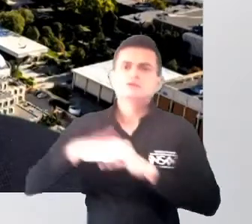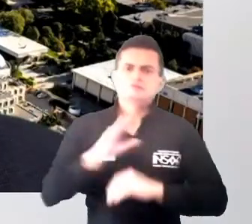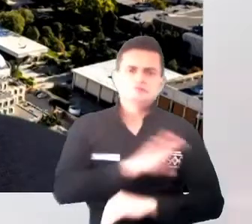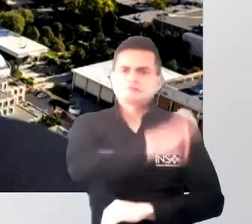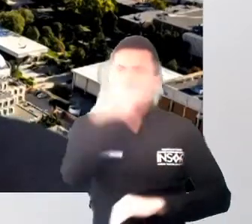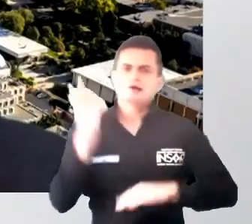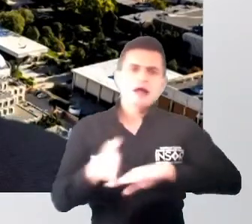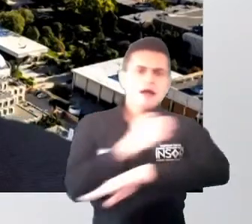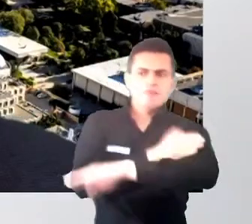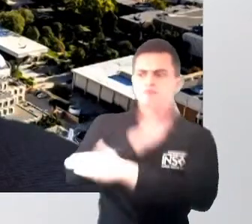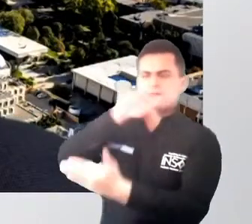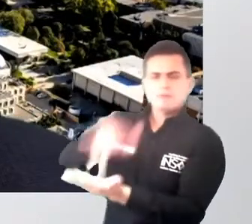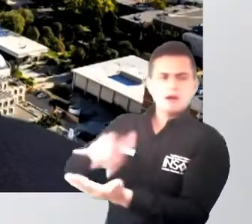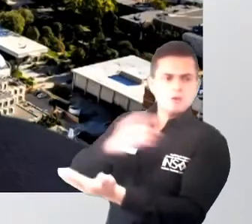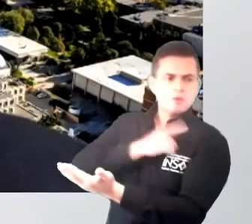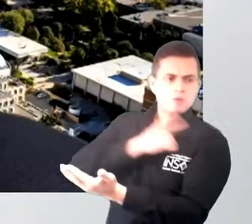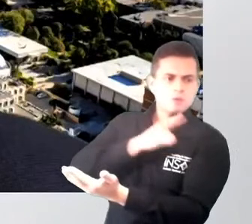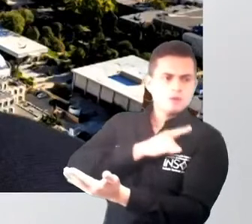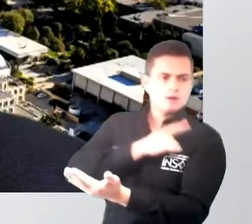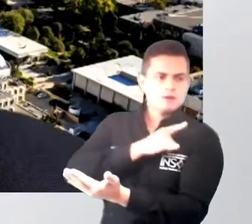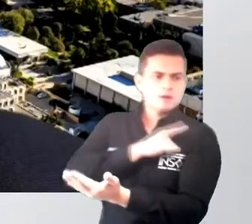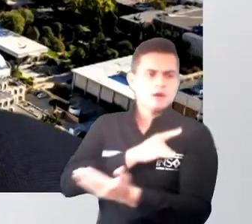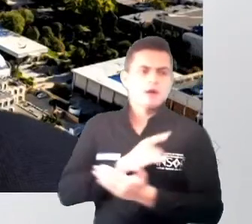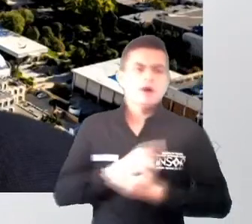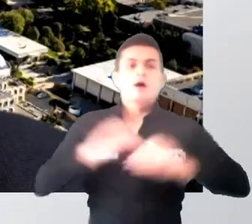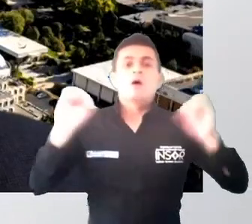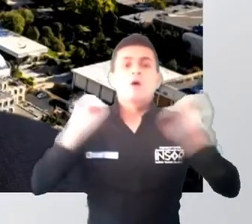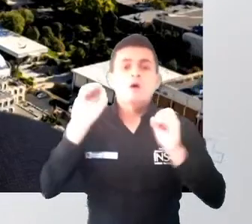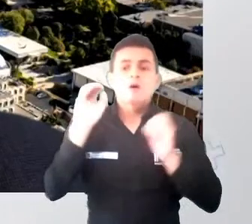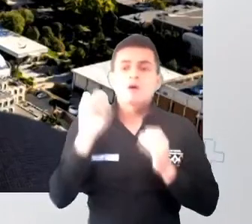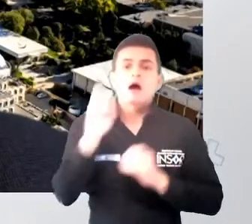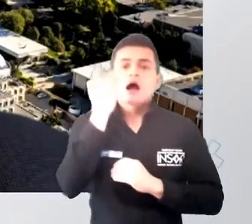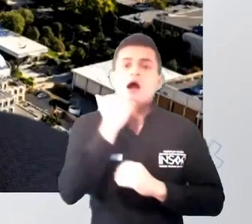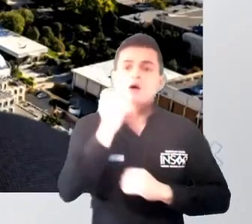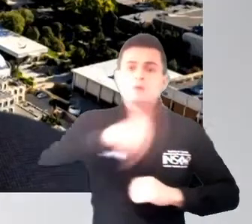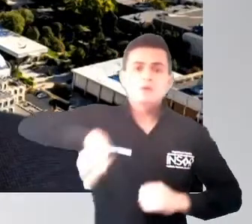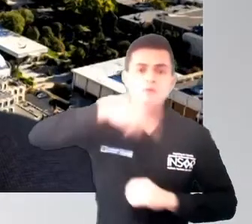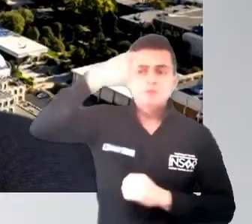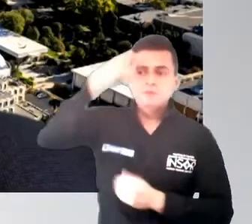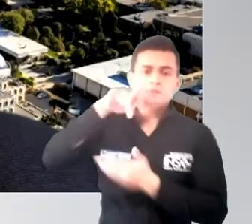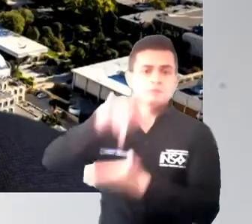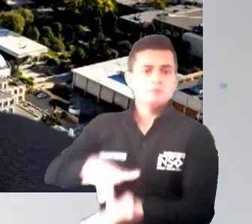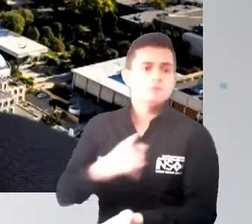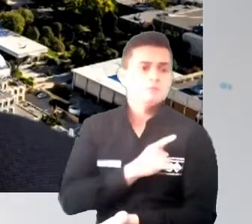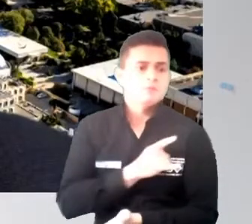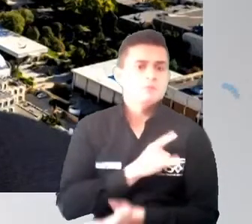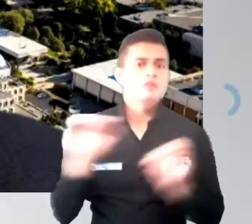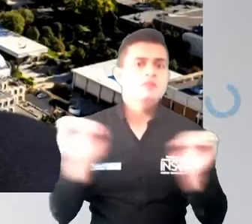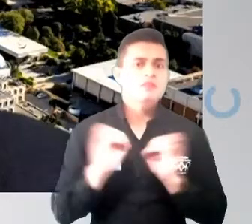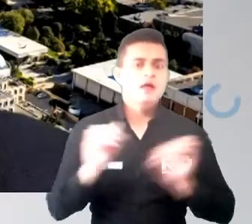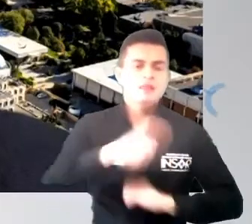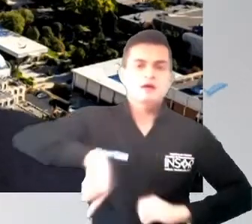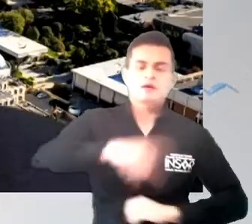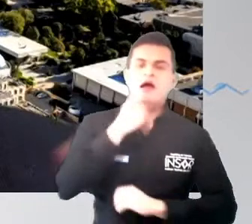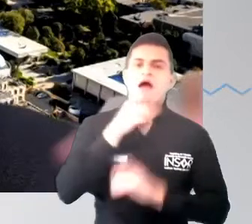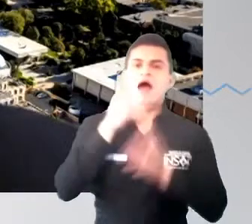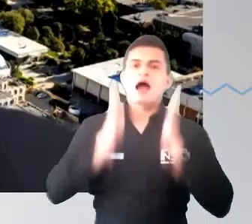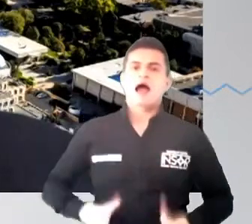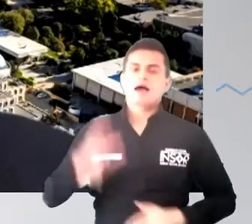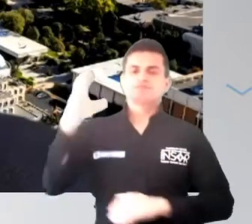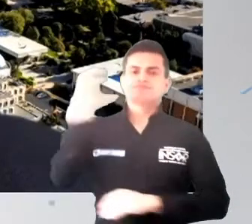anteriormente o que quizás nunca esperaron atender una universidad, pero se dieron cuenta que lo tenían que hacer para poder